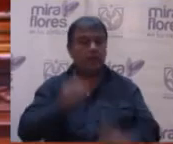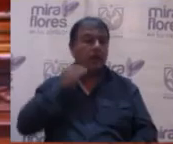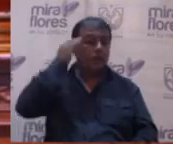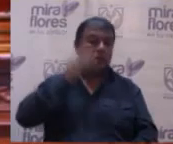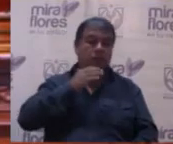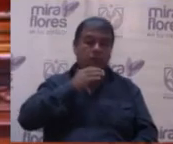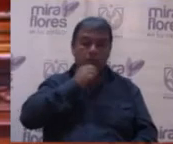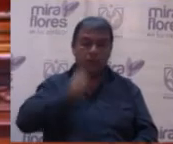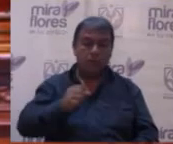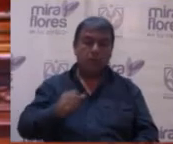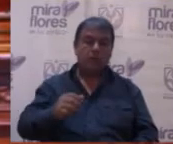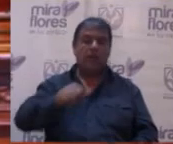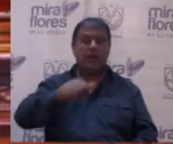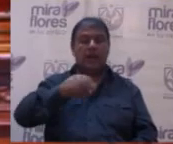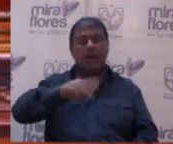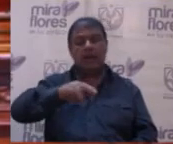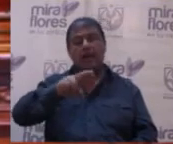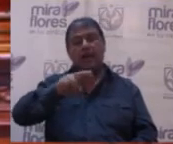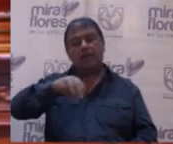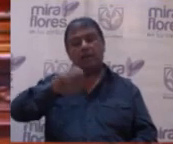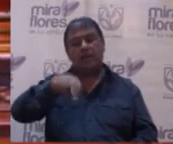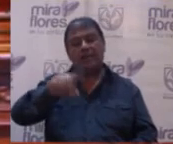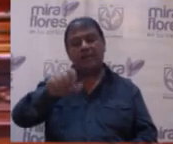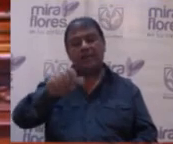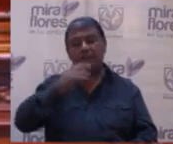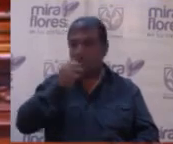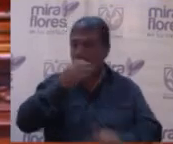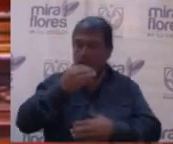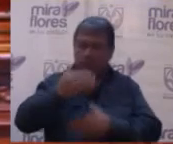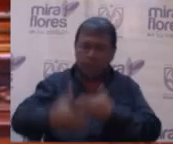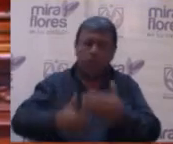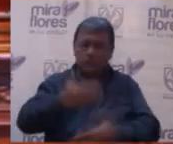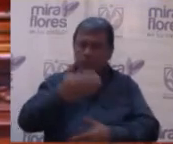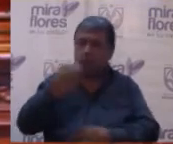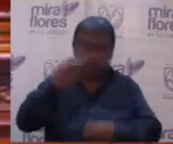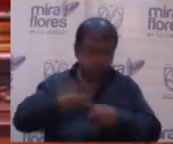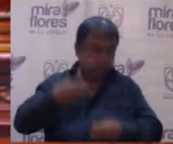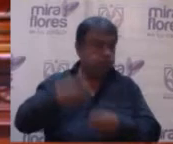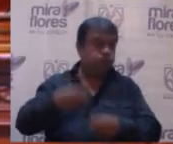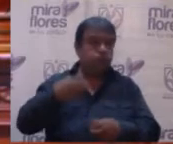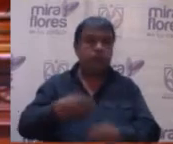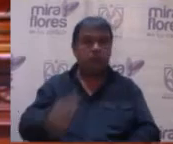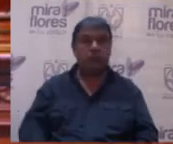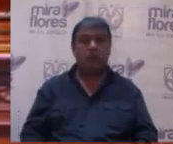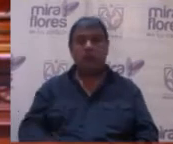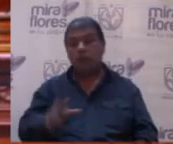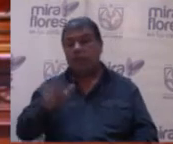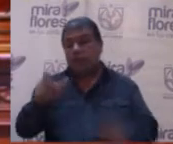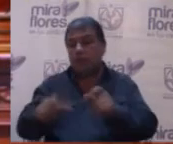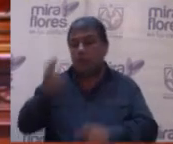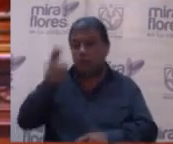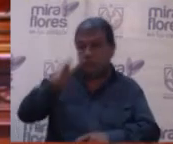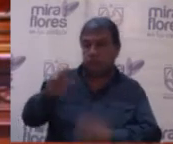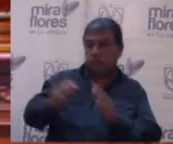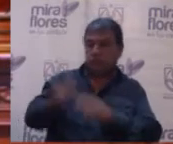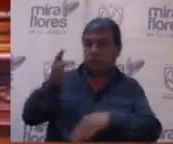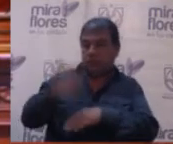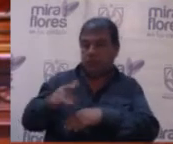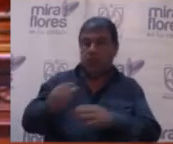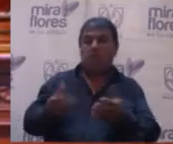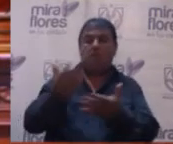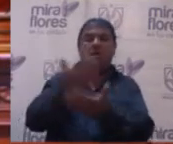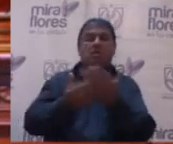sido un proceso arduo, porque había gente que al quedar eso libre, digamos, en manos de